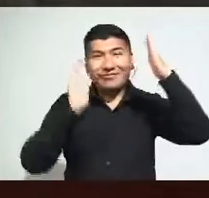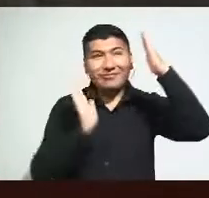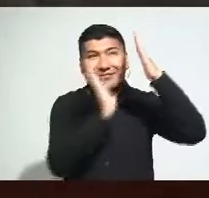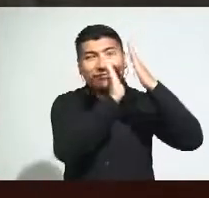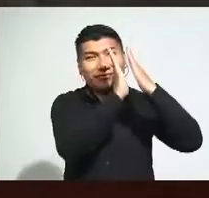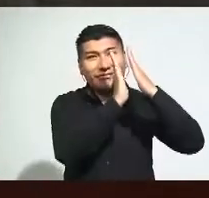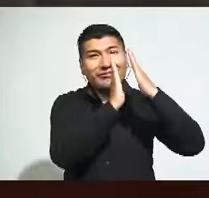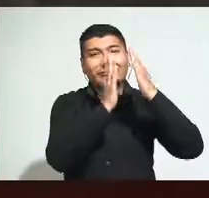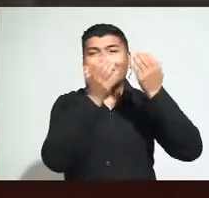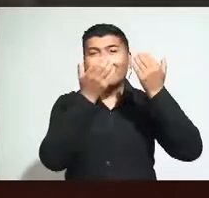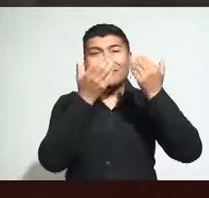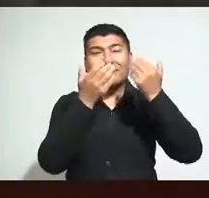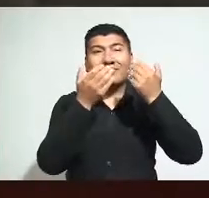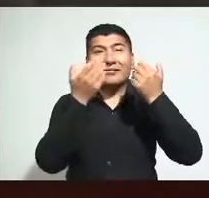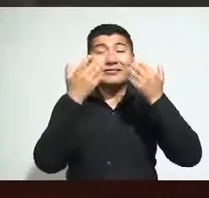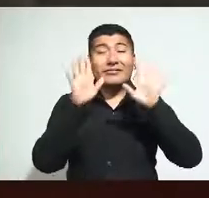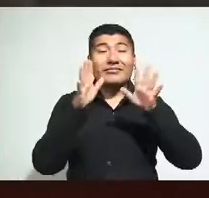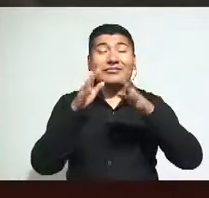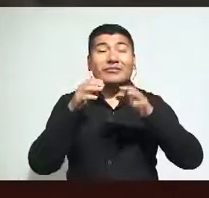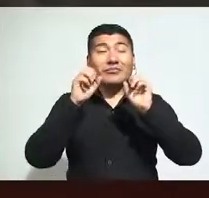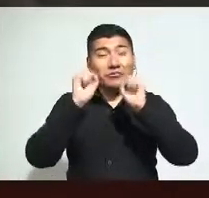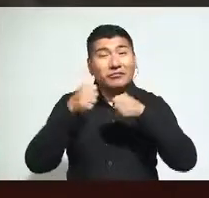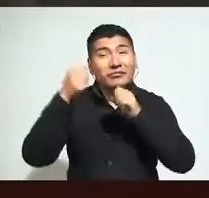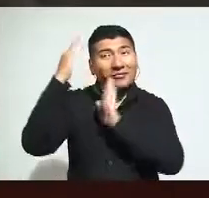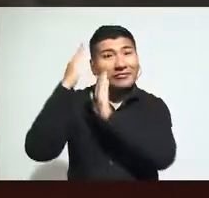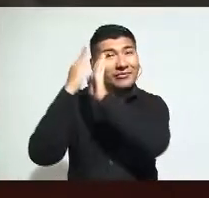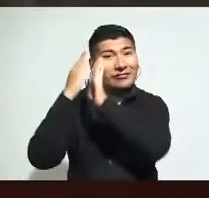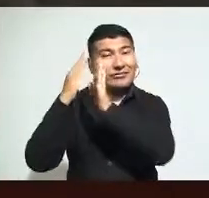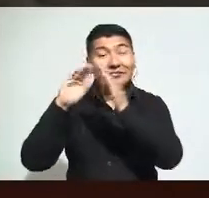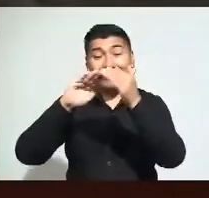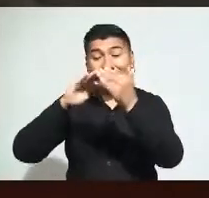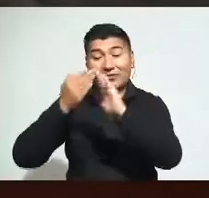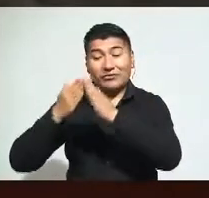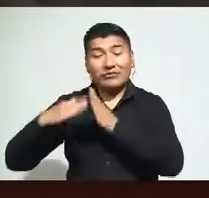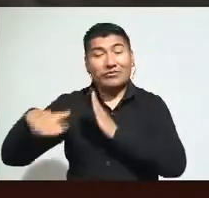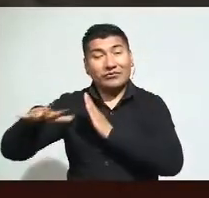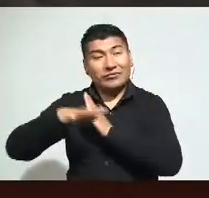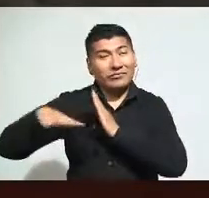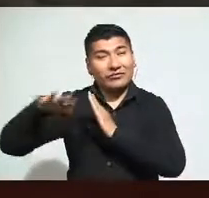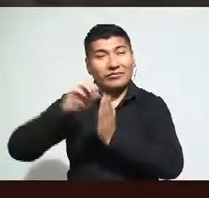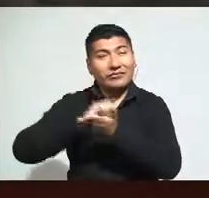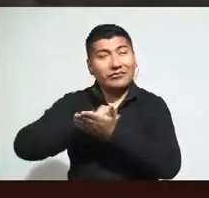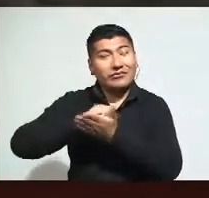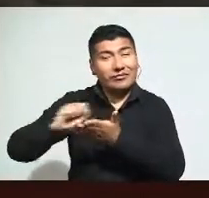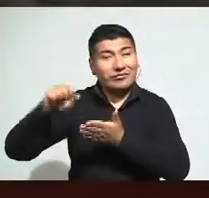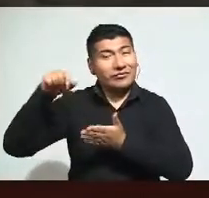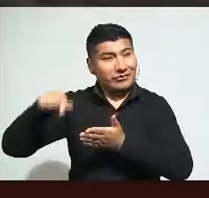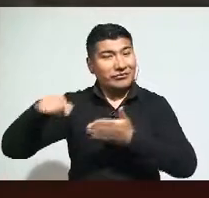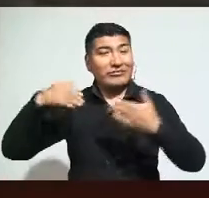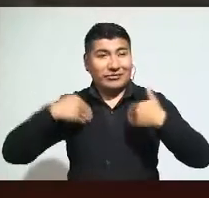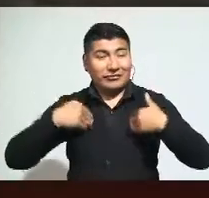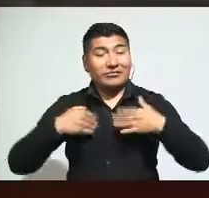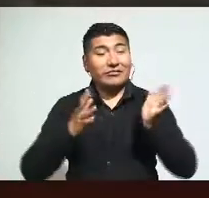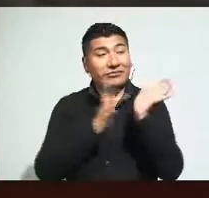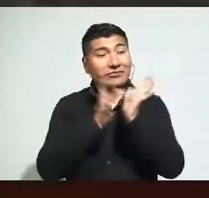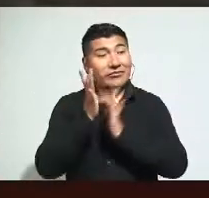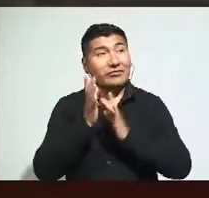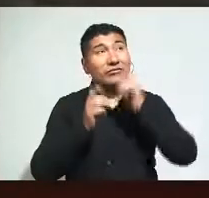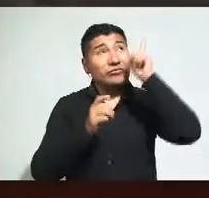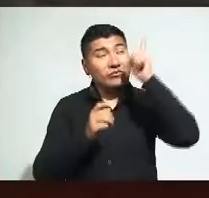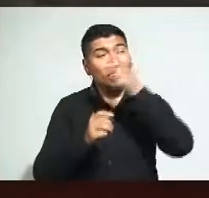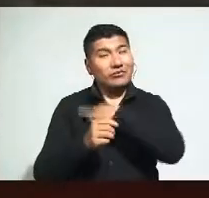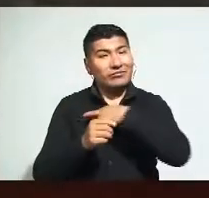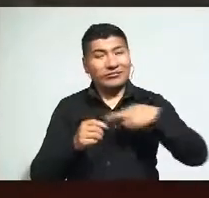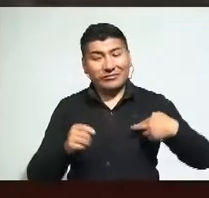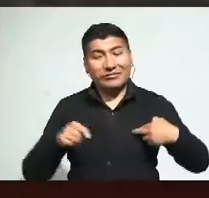hacerse próximo pero el pueblo santo que tiene a jesús como rey está